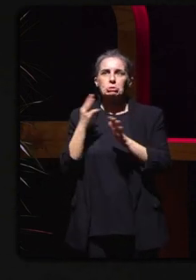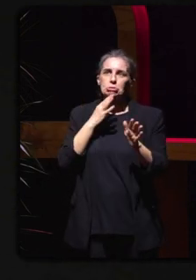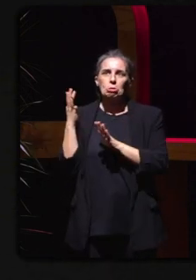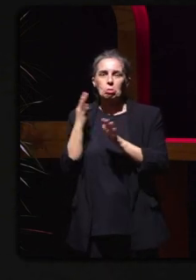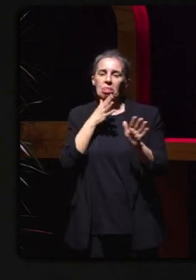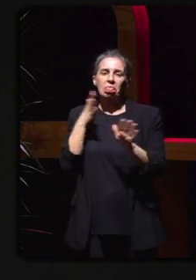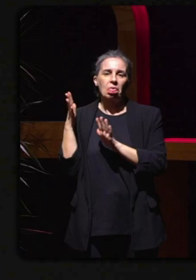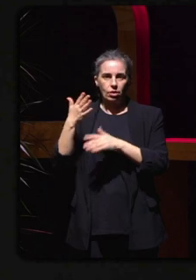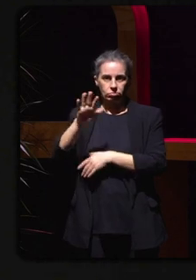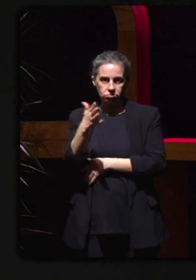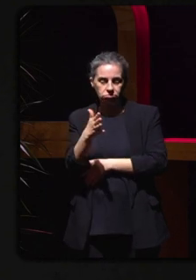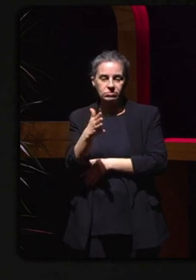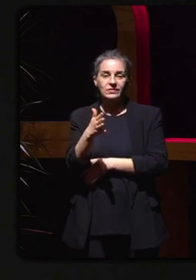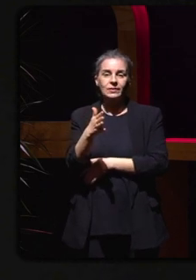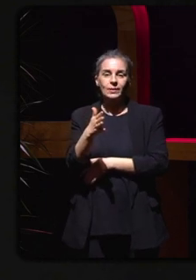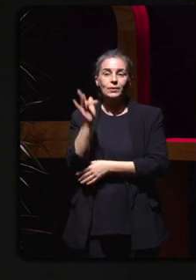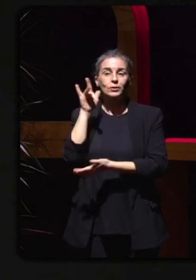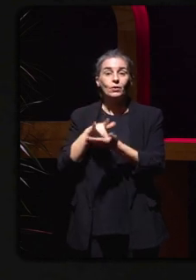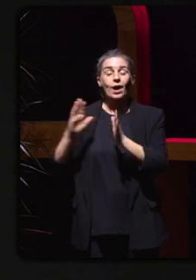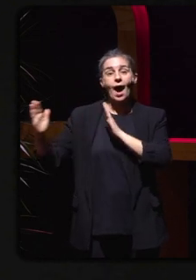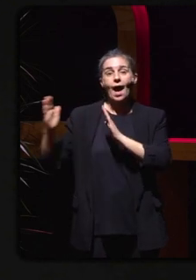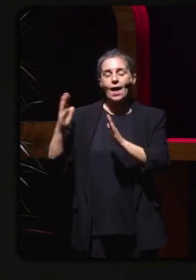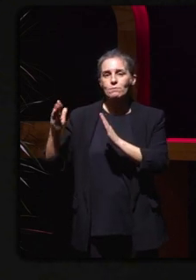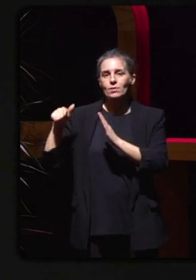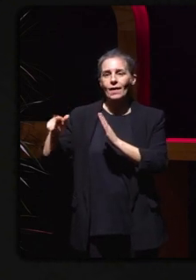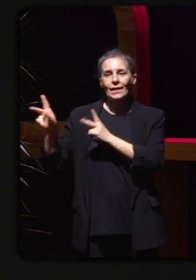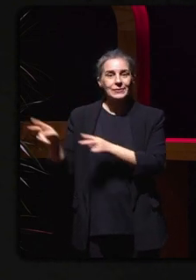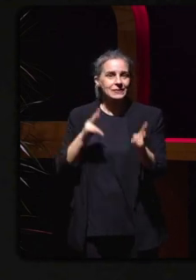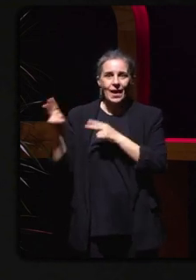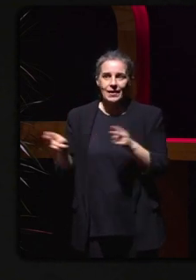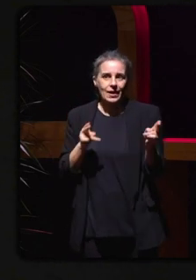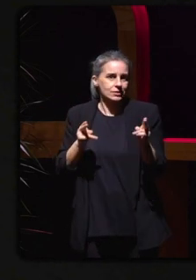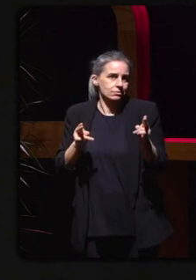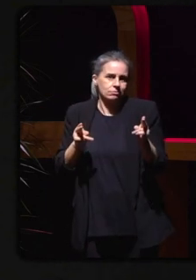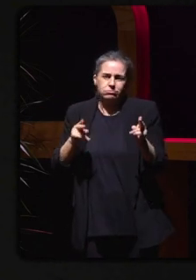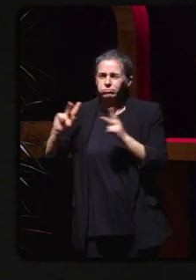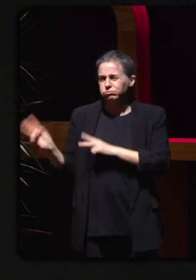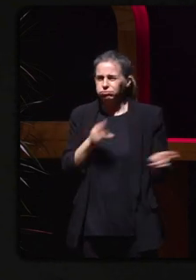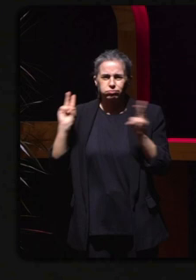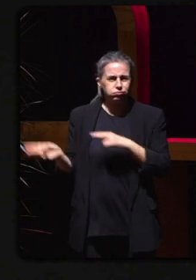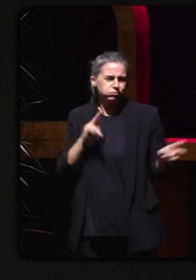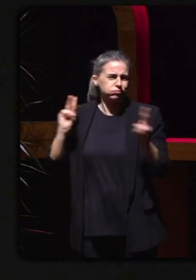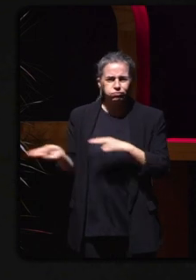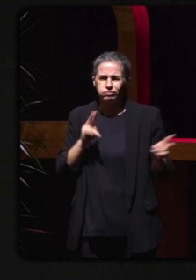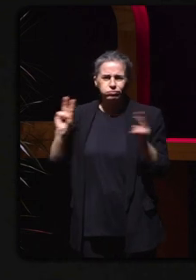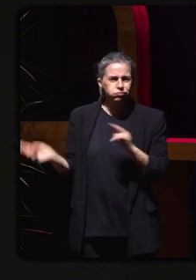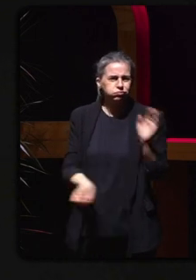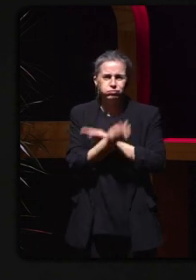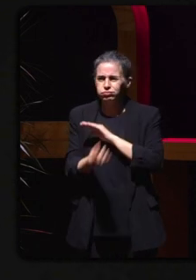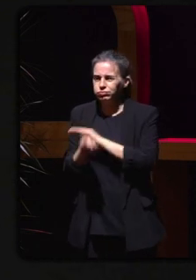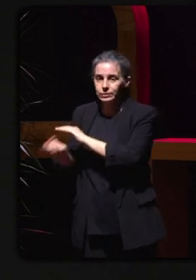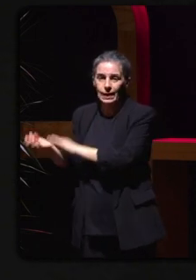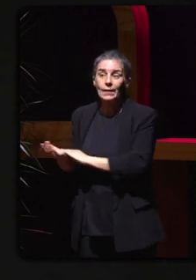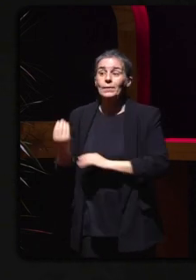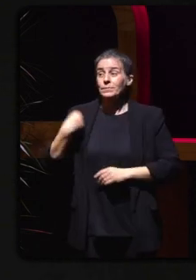años la época de las series como churrerías o sea estoy segura de que muchísimas de vosotras